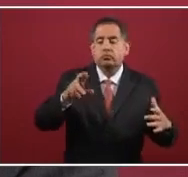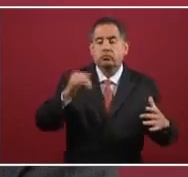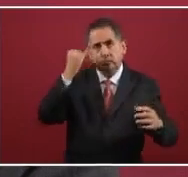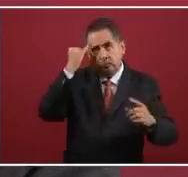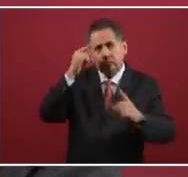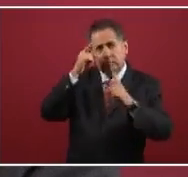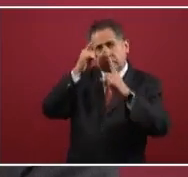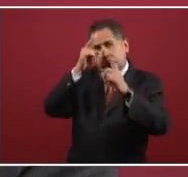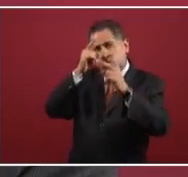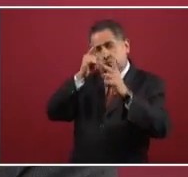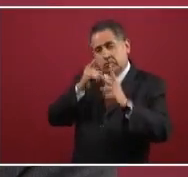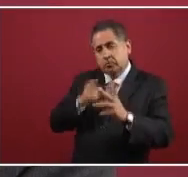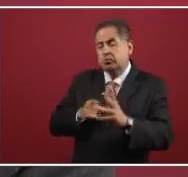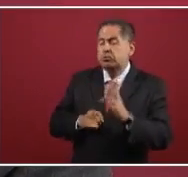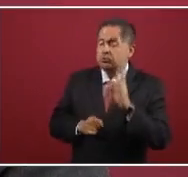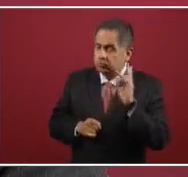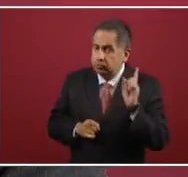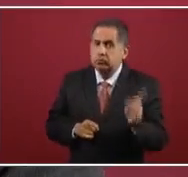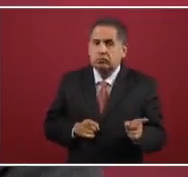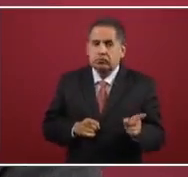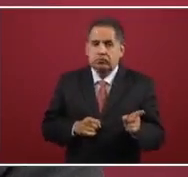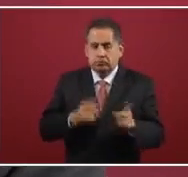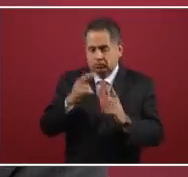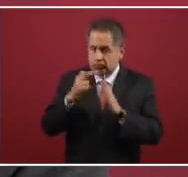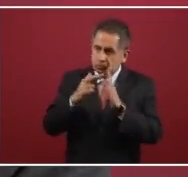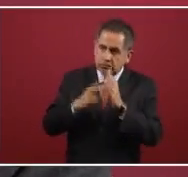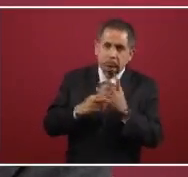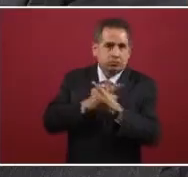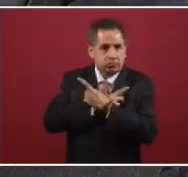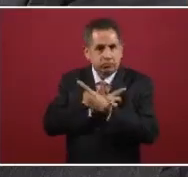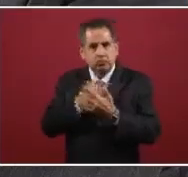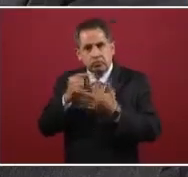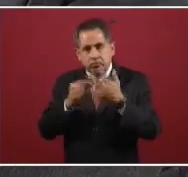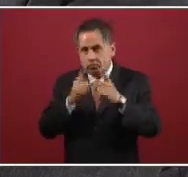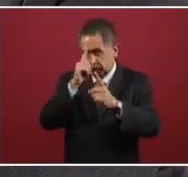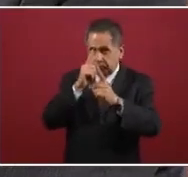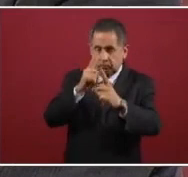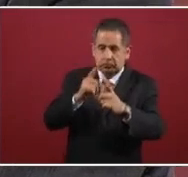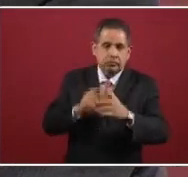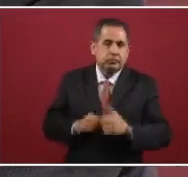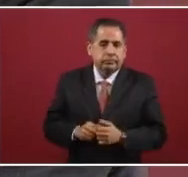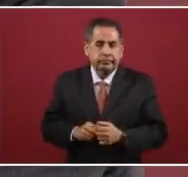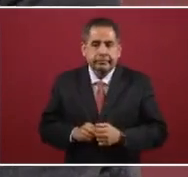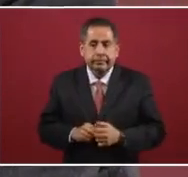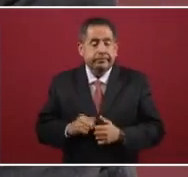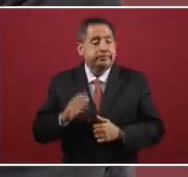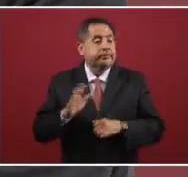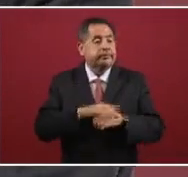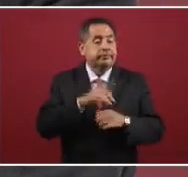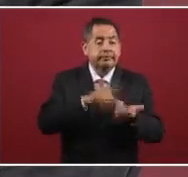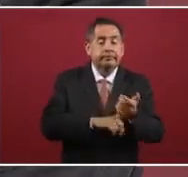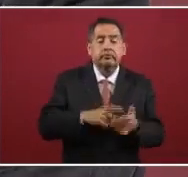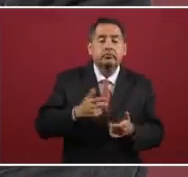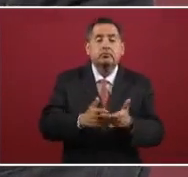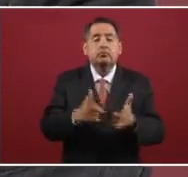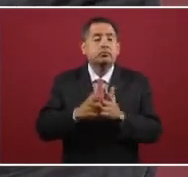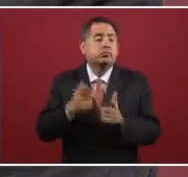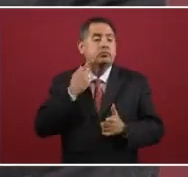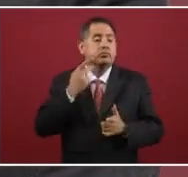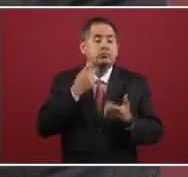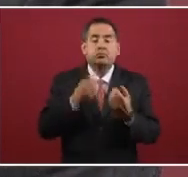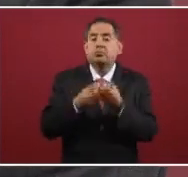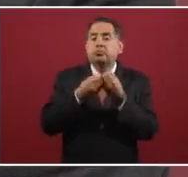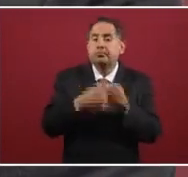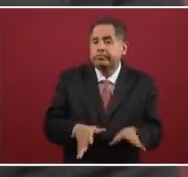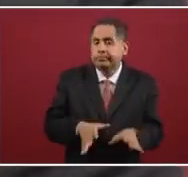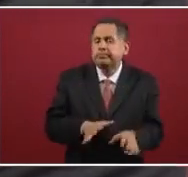ideales, que mantengan principios, porque lo que acaba los partidos